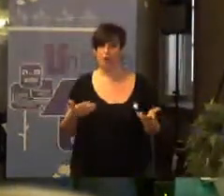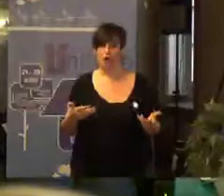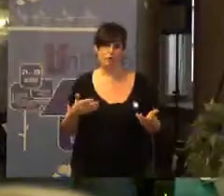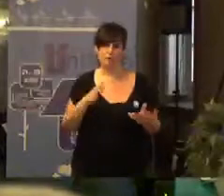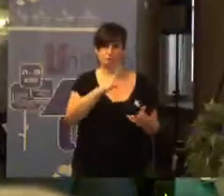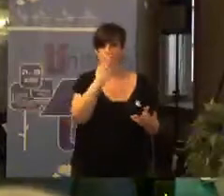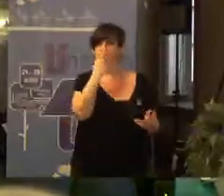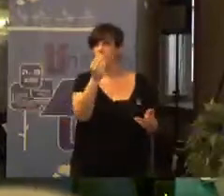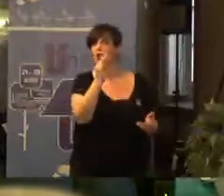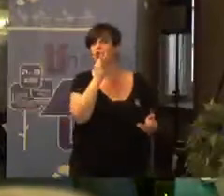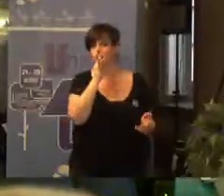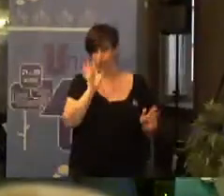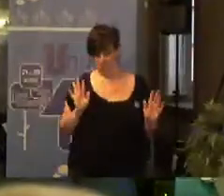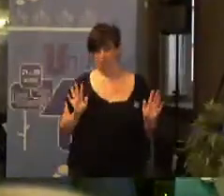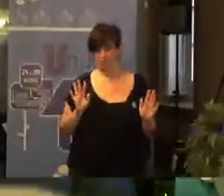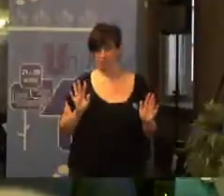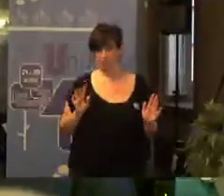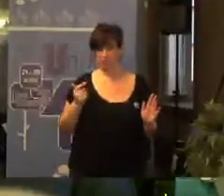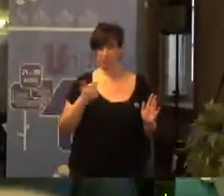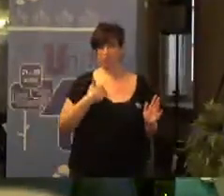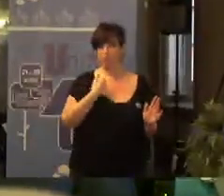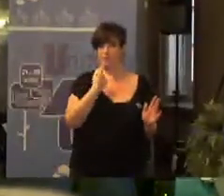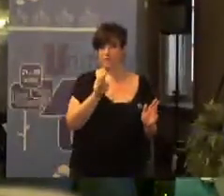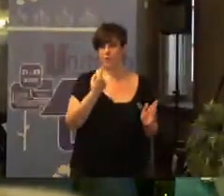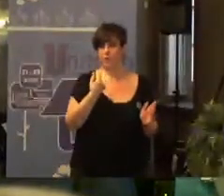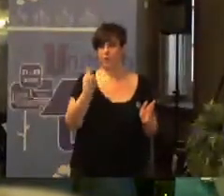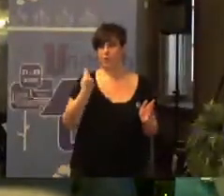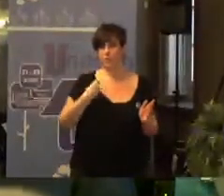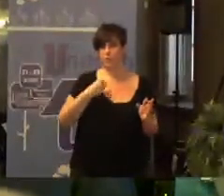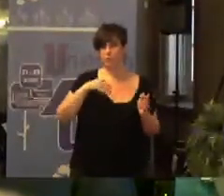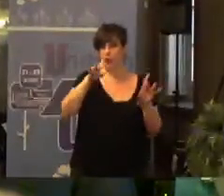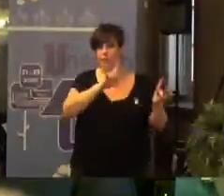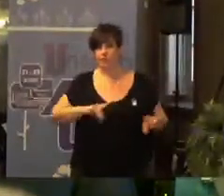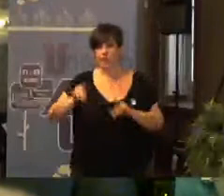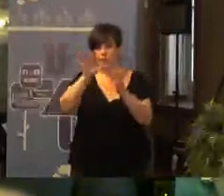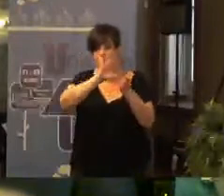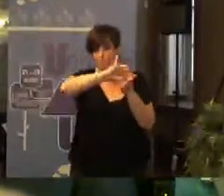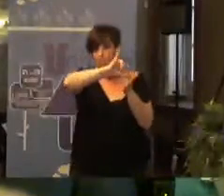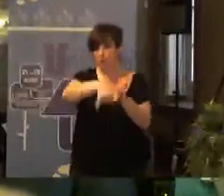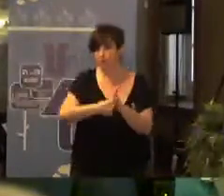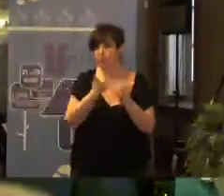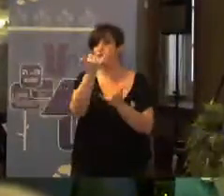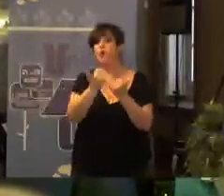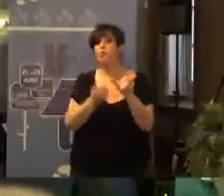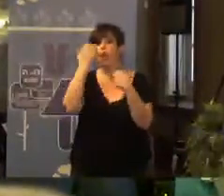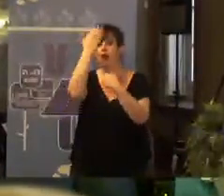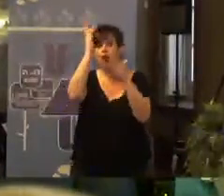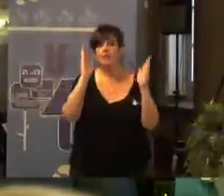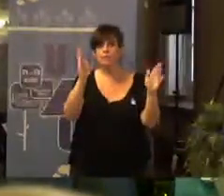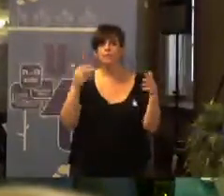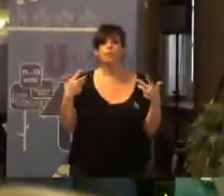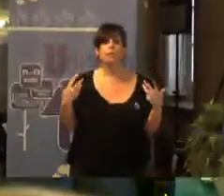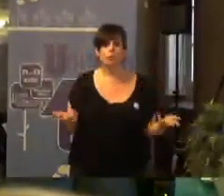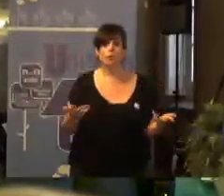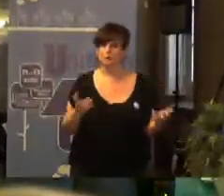aparte de que, dende Carpeto Betonia, os nacionalismos periféricos pois só se teñen en conta cando eles